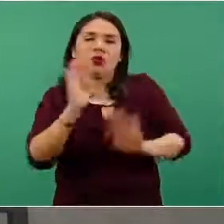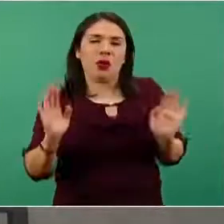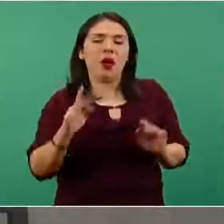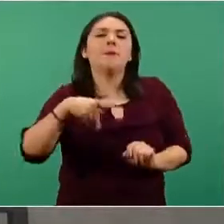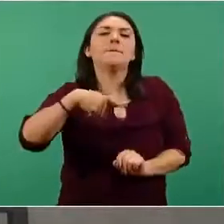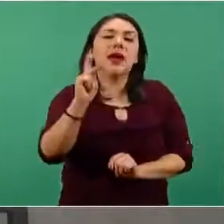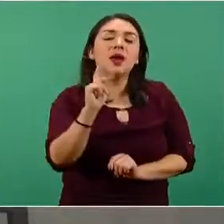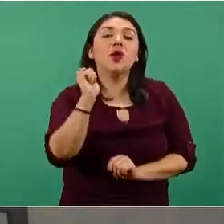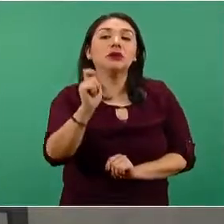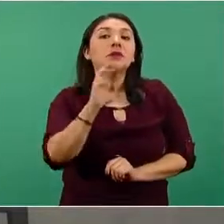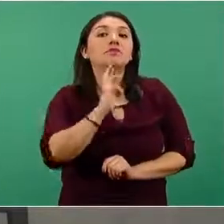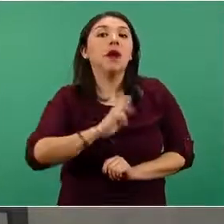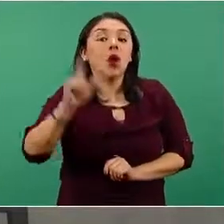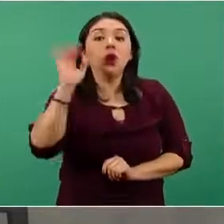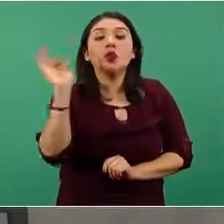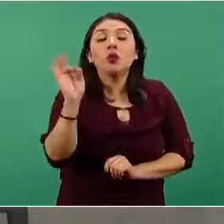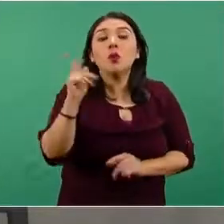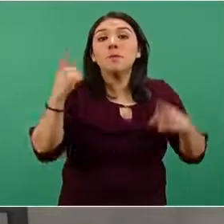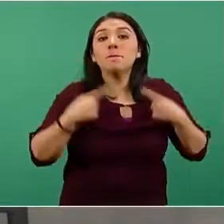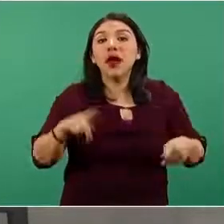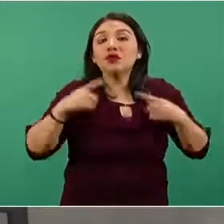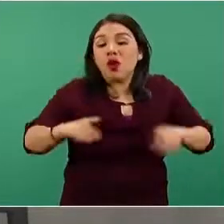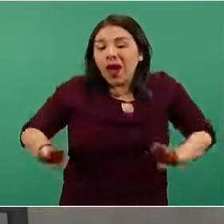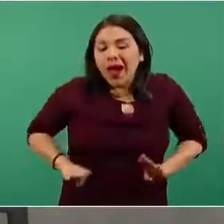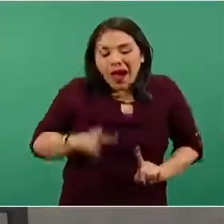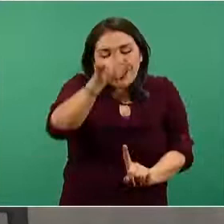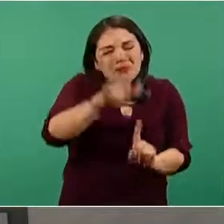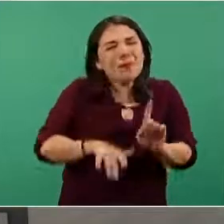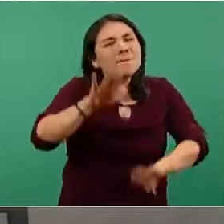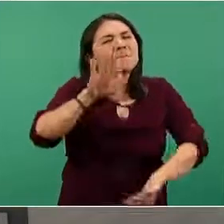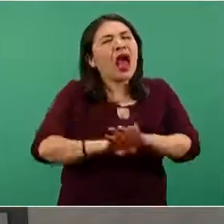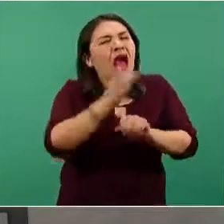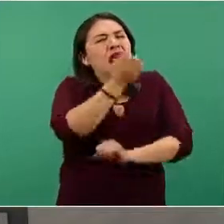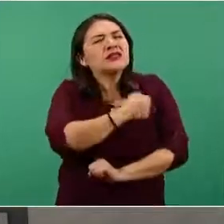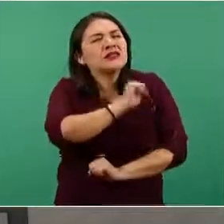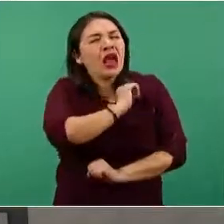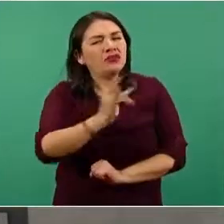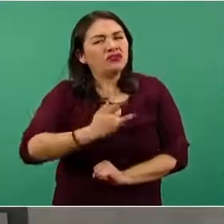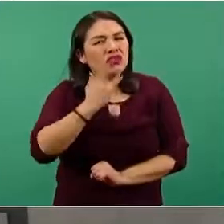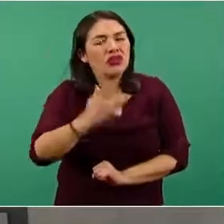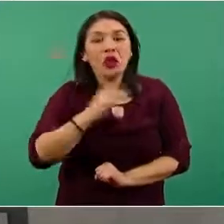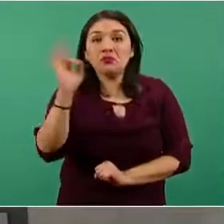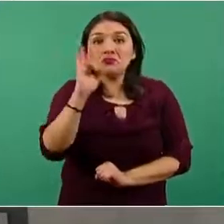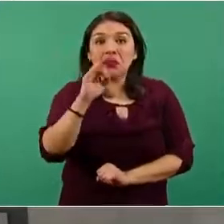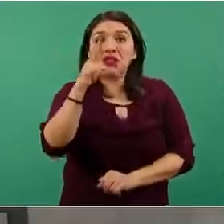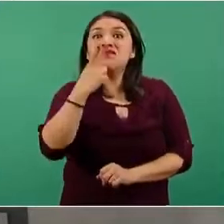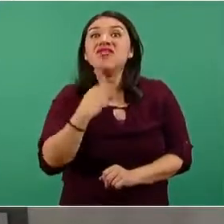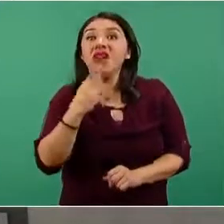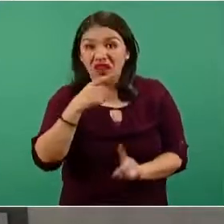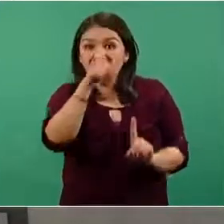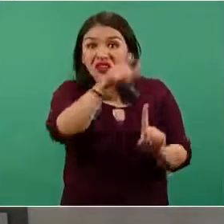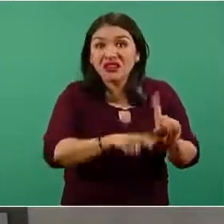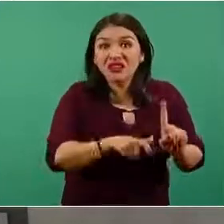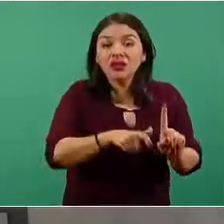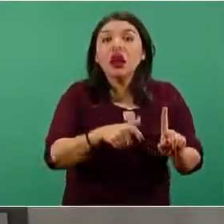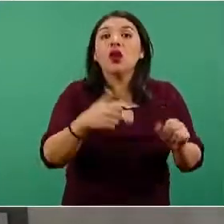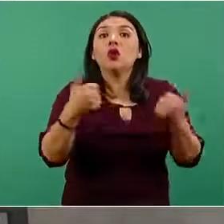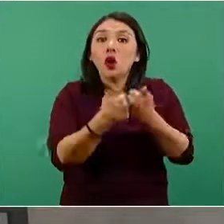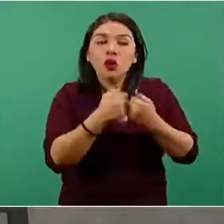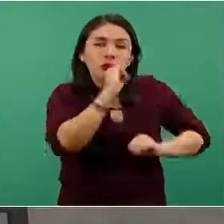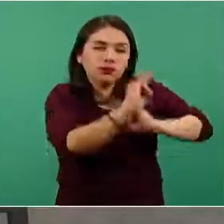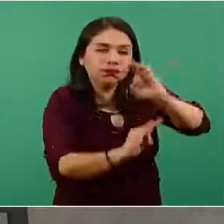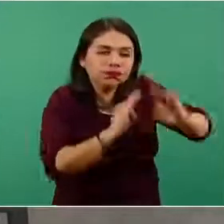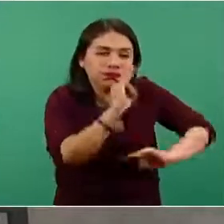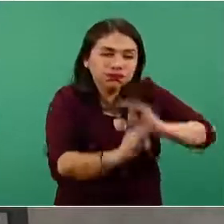se prefiere que las personas se encuentren en las condiciones de mayor estabilidad. Una persona que tiene diabetes, por ejemplo, y que usa tratamiento, se